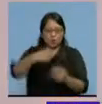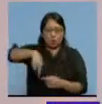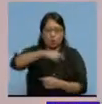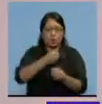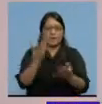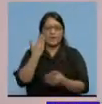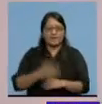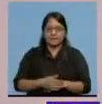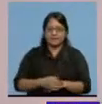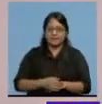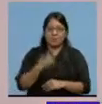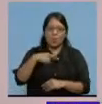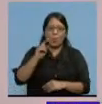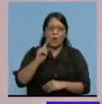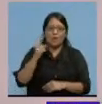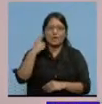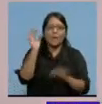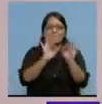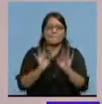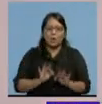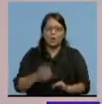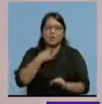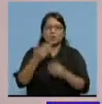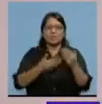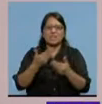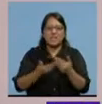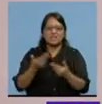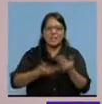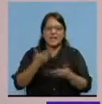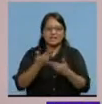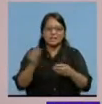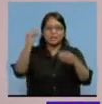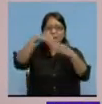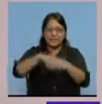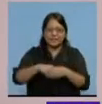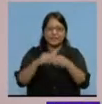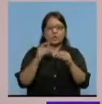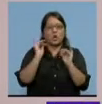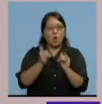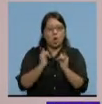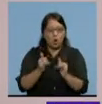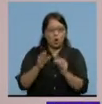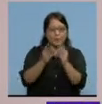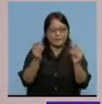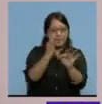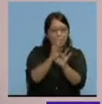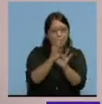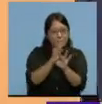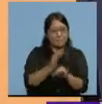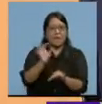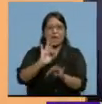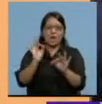el programa donde están haciendo fuerza ustedes para integrar a los jóvenes para que terminen la primaria, la secundaria? ¿Qué nos puede